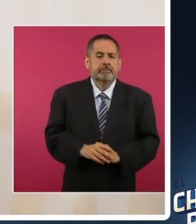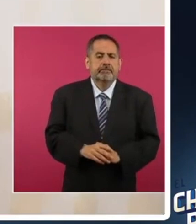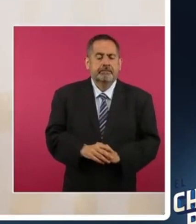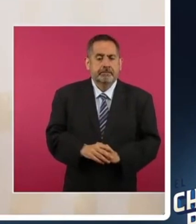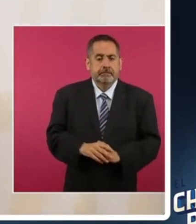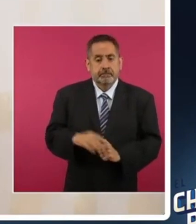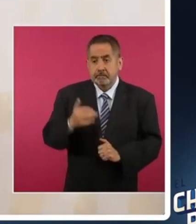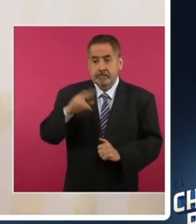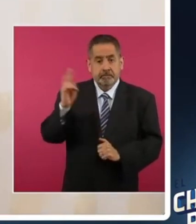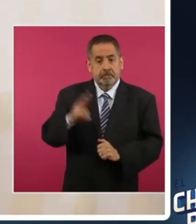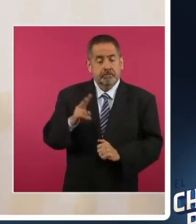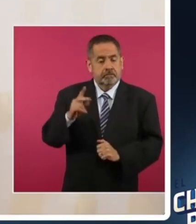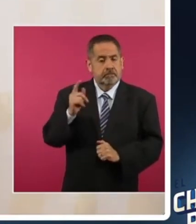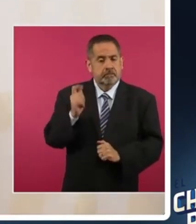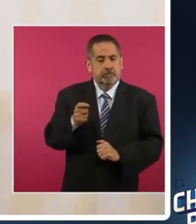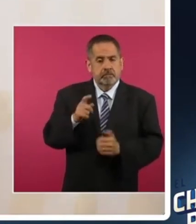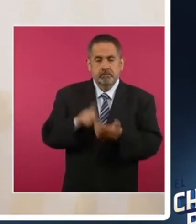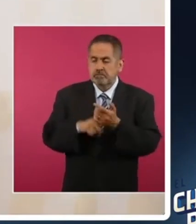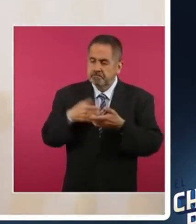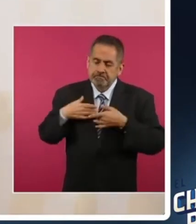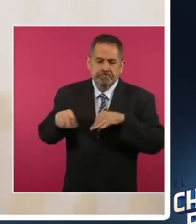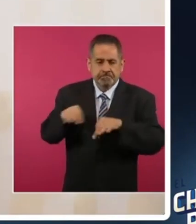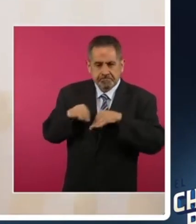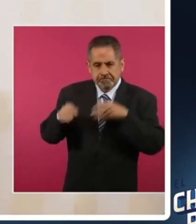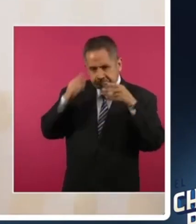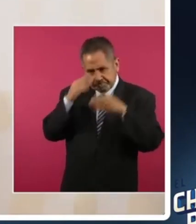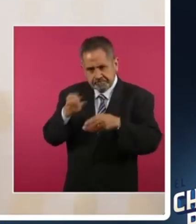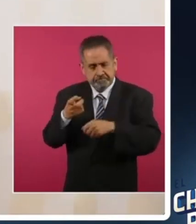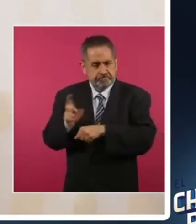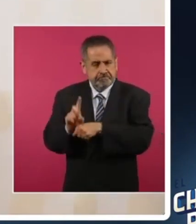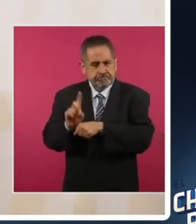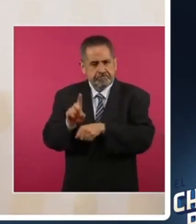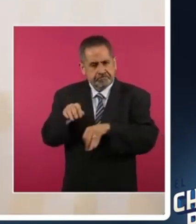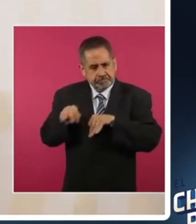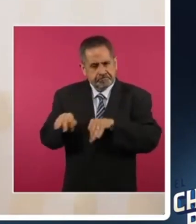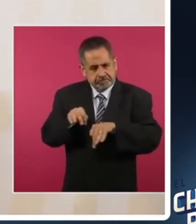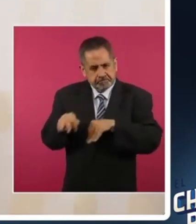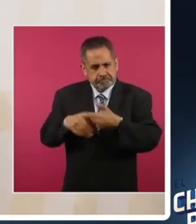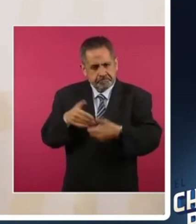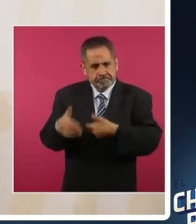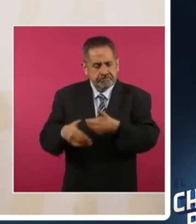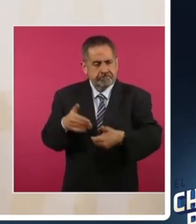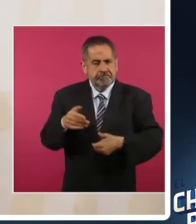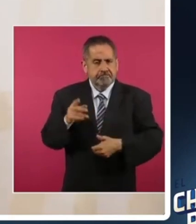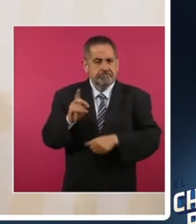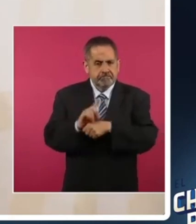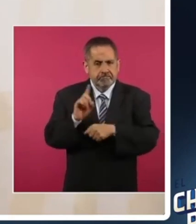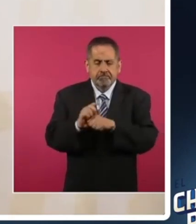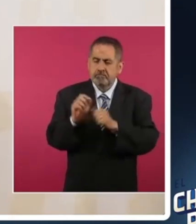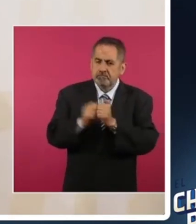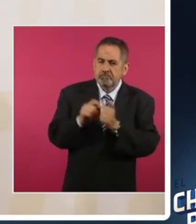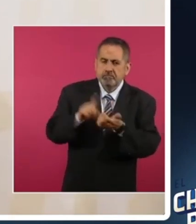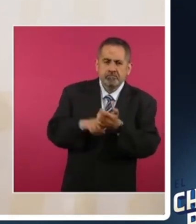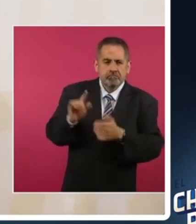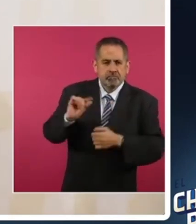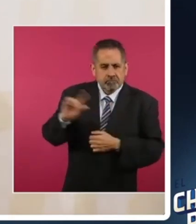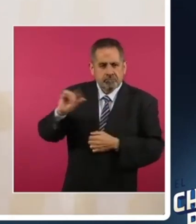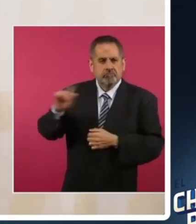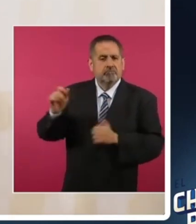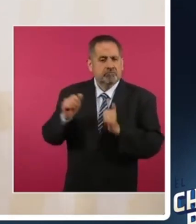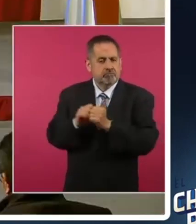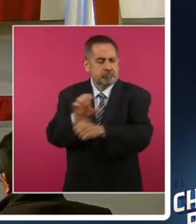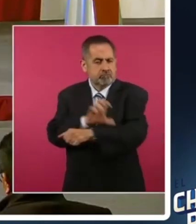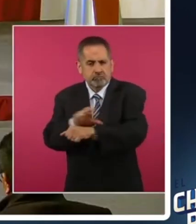Y la verdad, estamos trabajando para eso todos los días, con profesionalismo, de manera